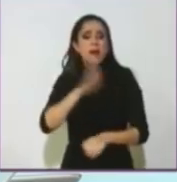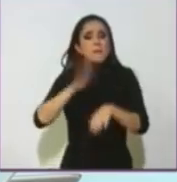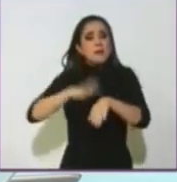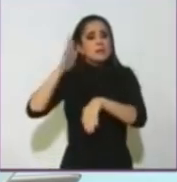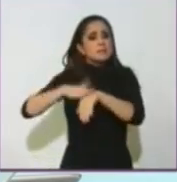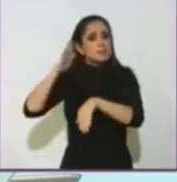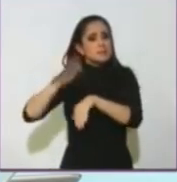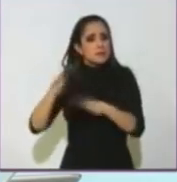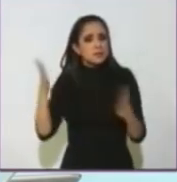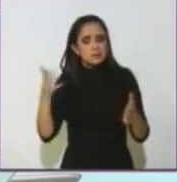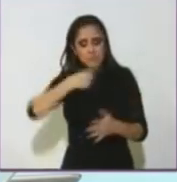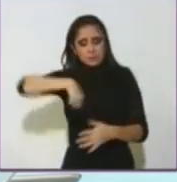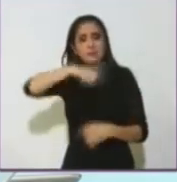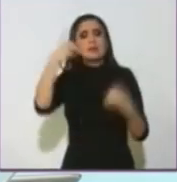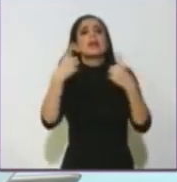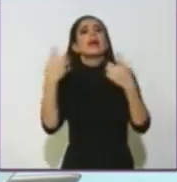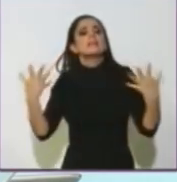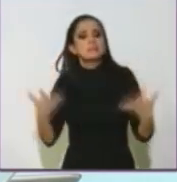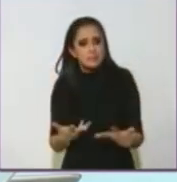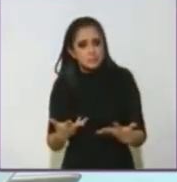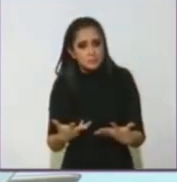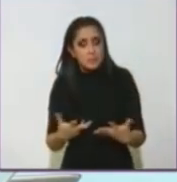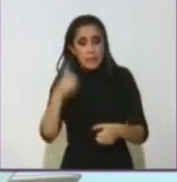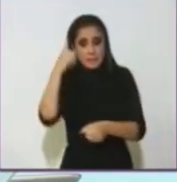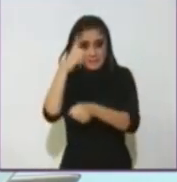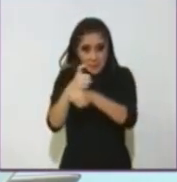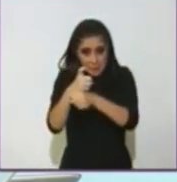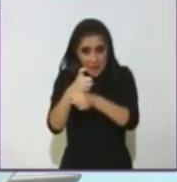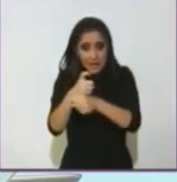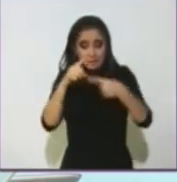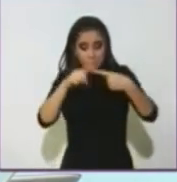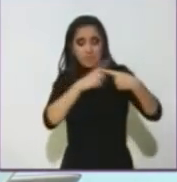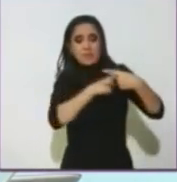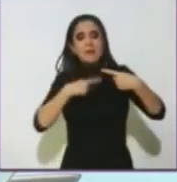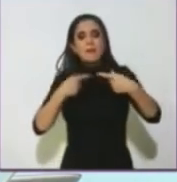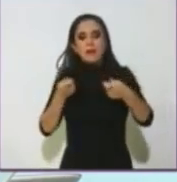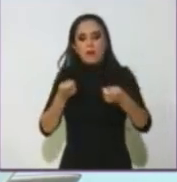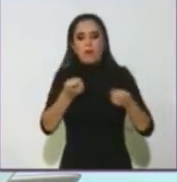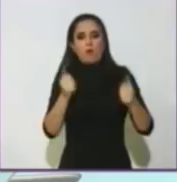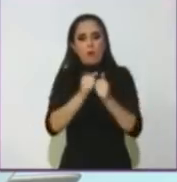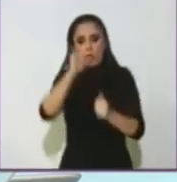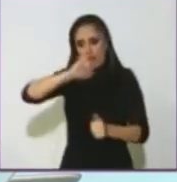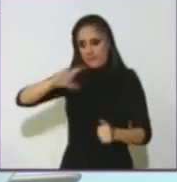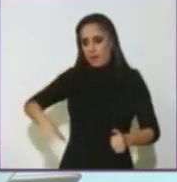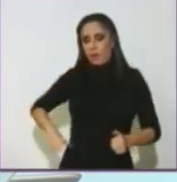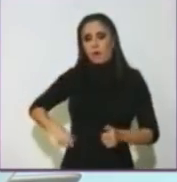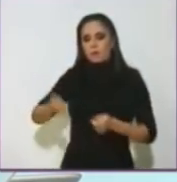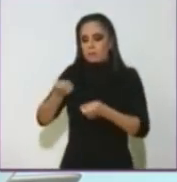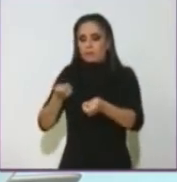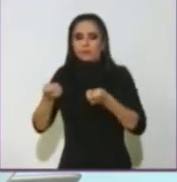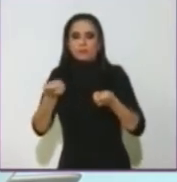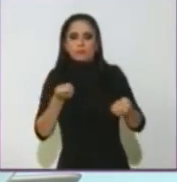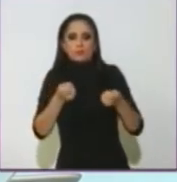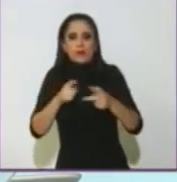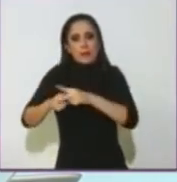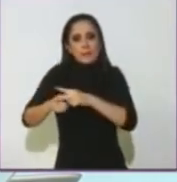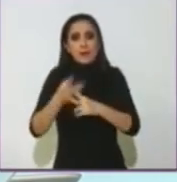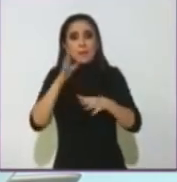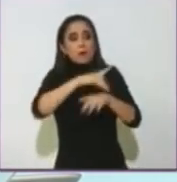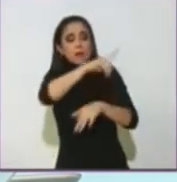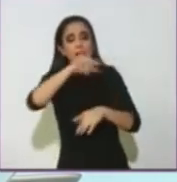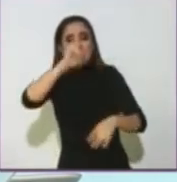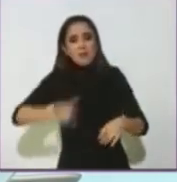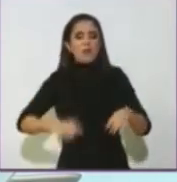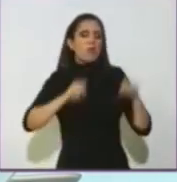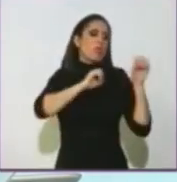es lo que hay que hacer lo primero que hay que hacer es retomar el control desde la jefatura de gobierno eso es lo que se abandonó como